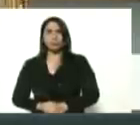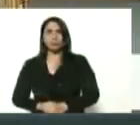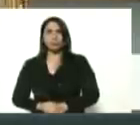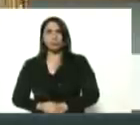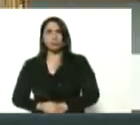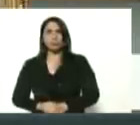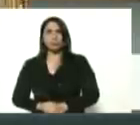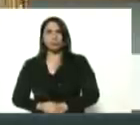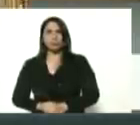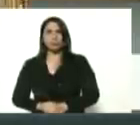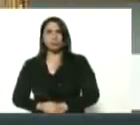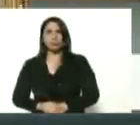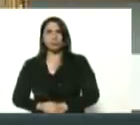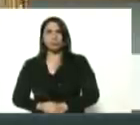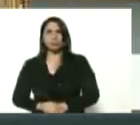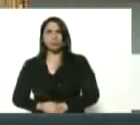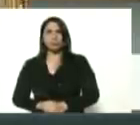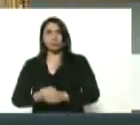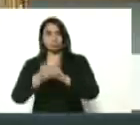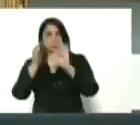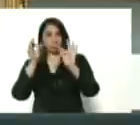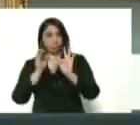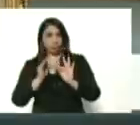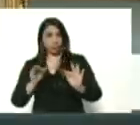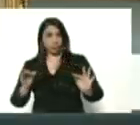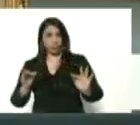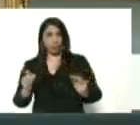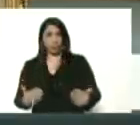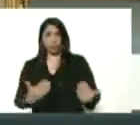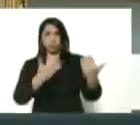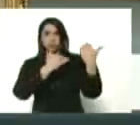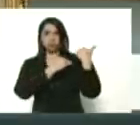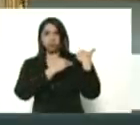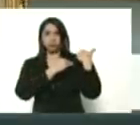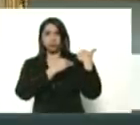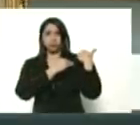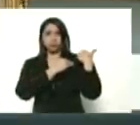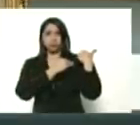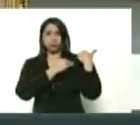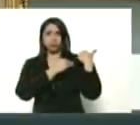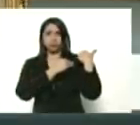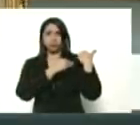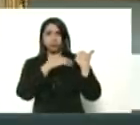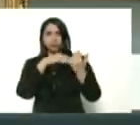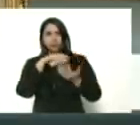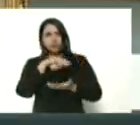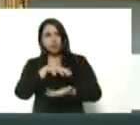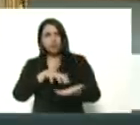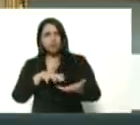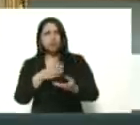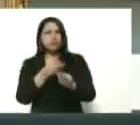y de manera encomiable el desenvolvimiento